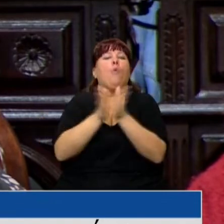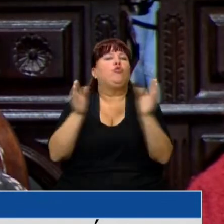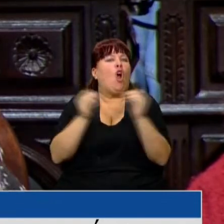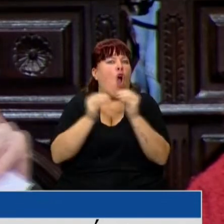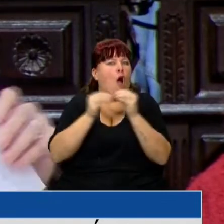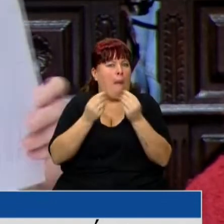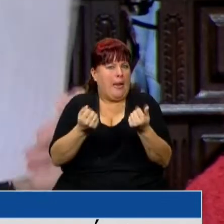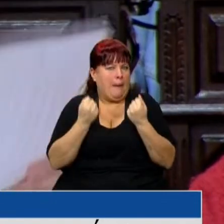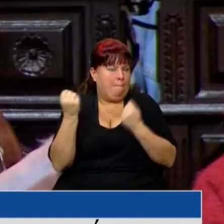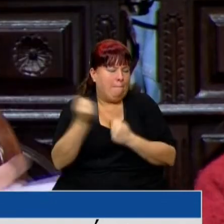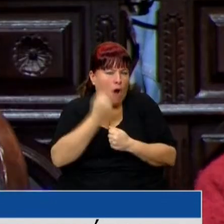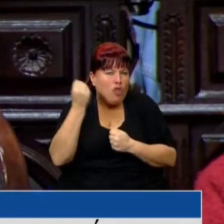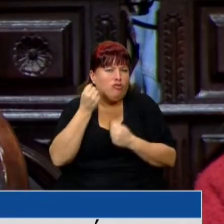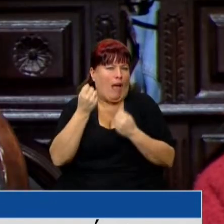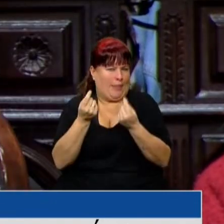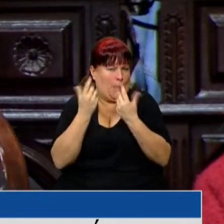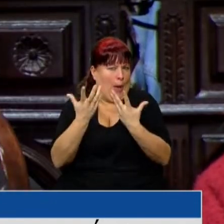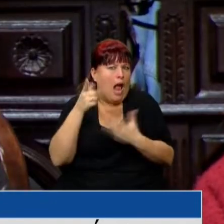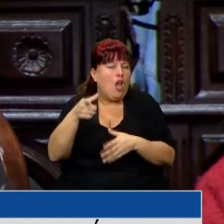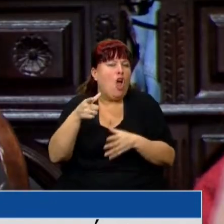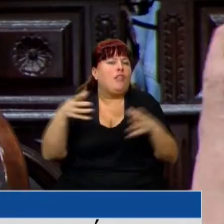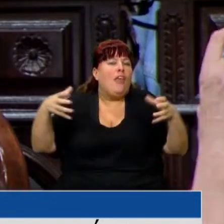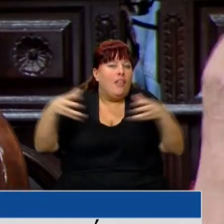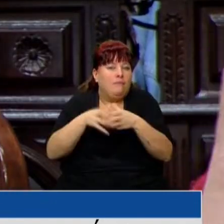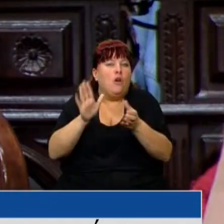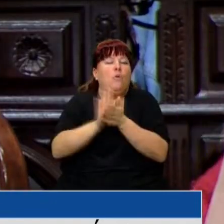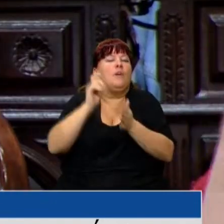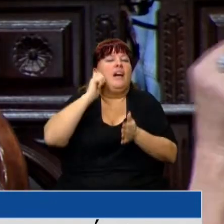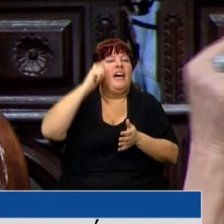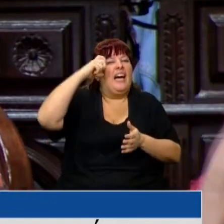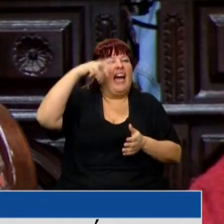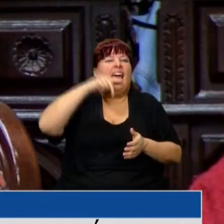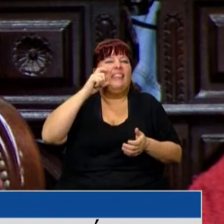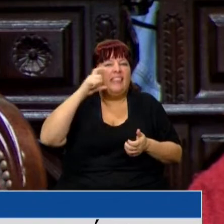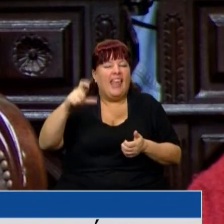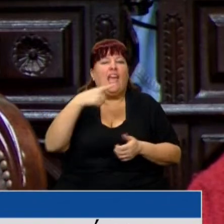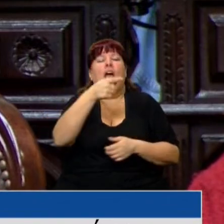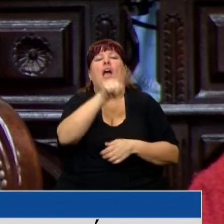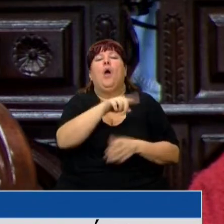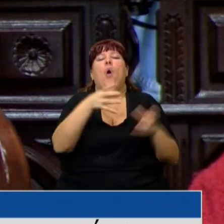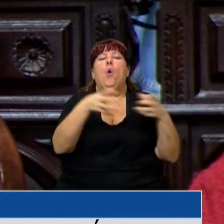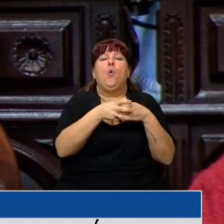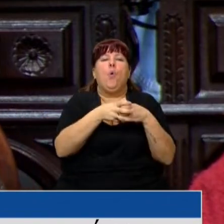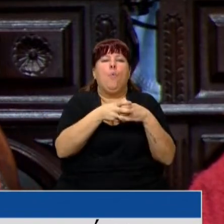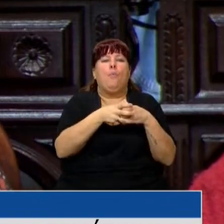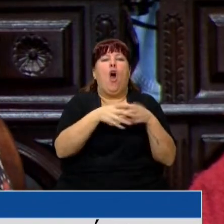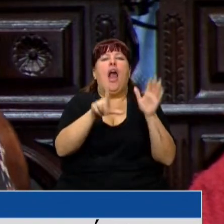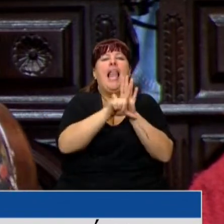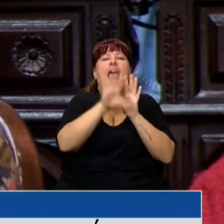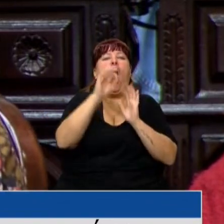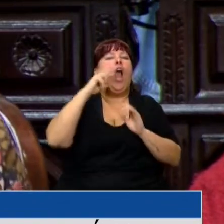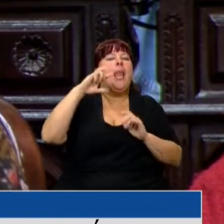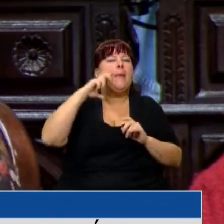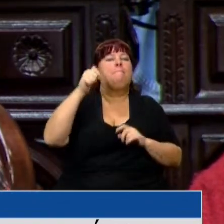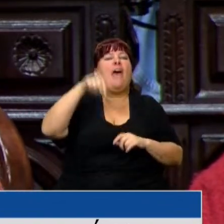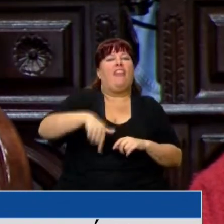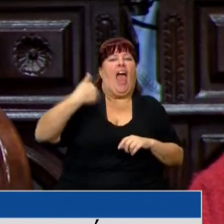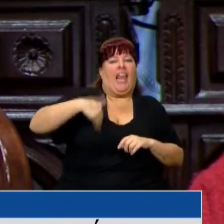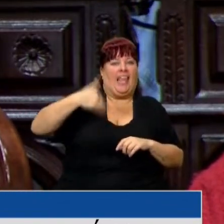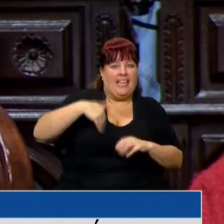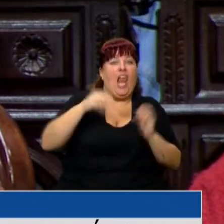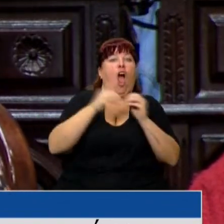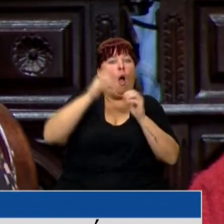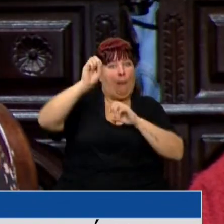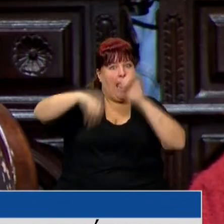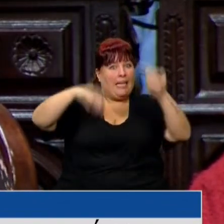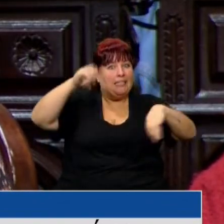muy valiosas de organizaciones como Gentic, como el grupo Ley Olimpia en Argentina, compañeras que